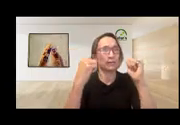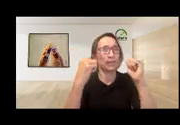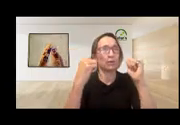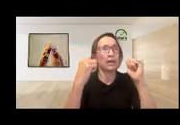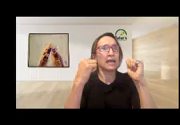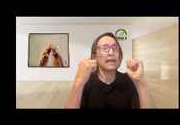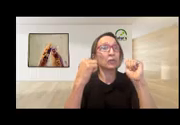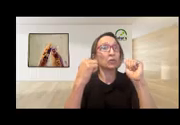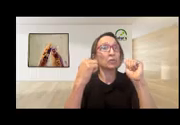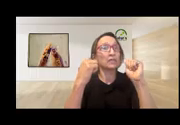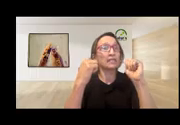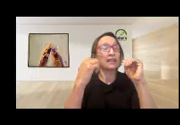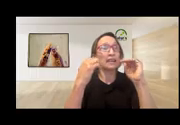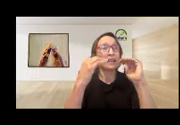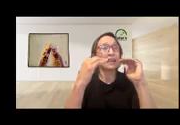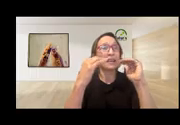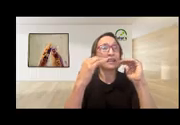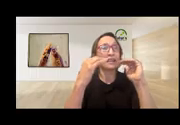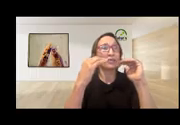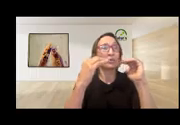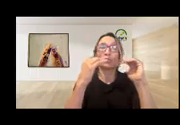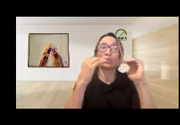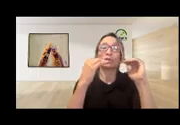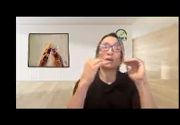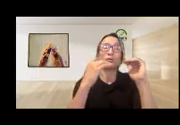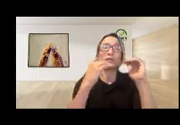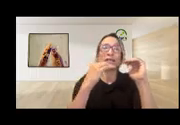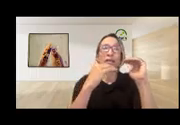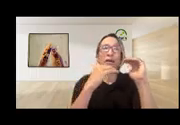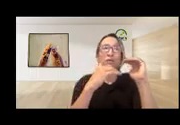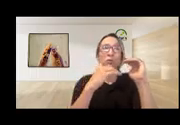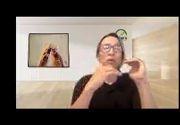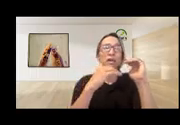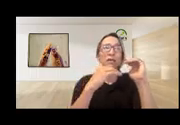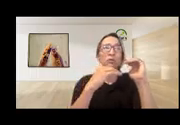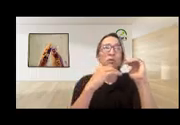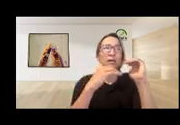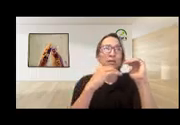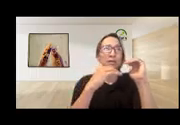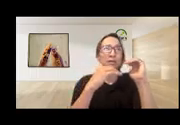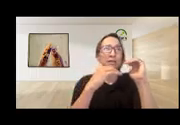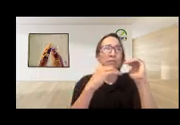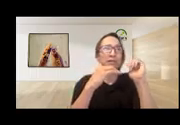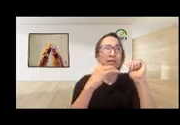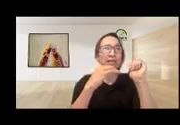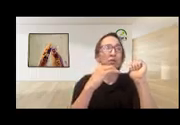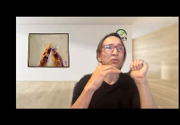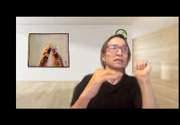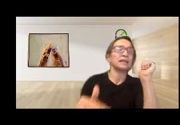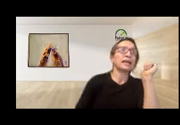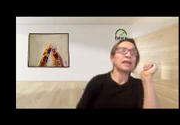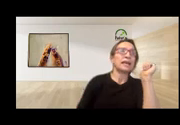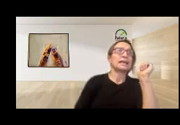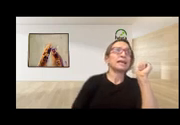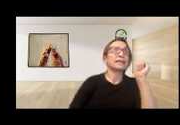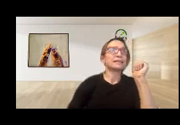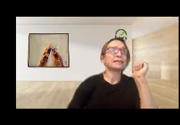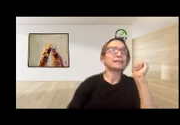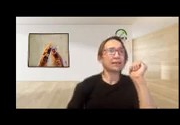años hacía más frío. Entonces, esto es otra cosa que se va descubriendo a través de estas